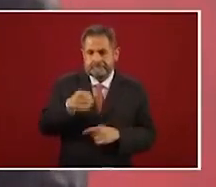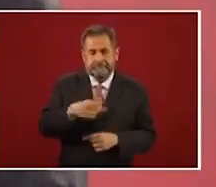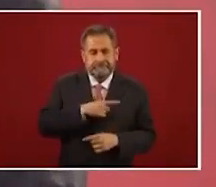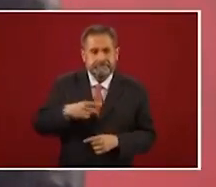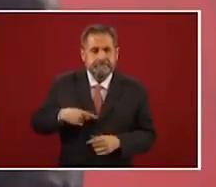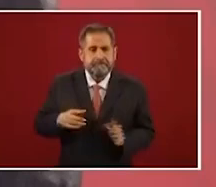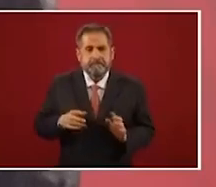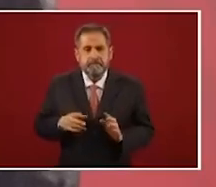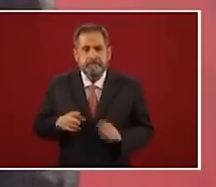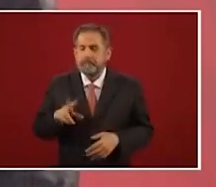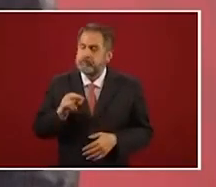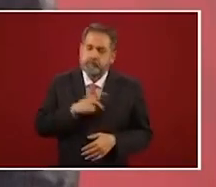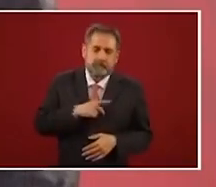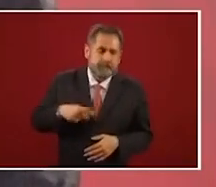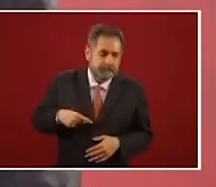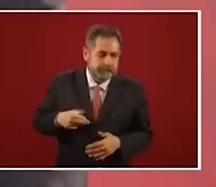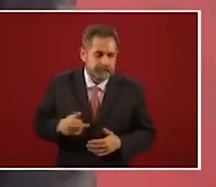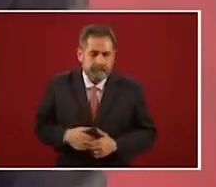no haya